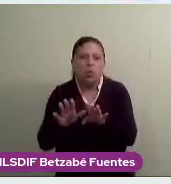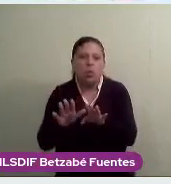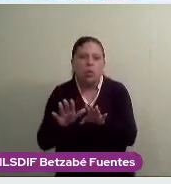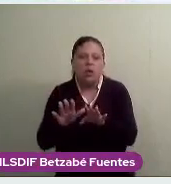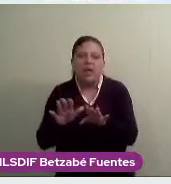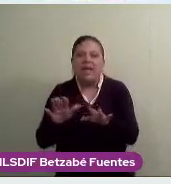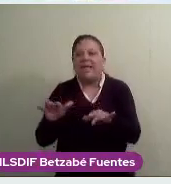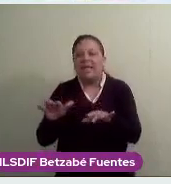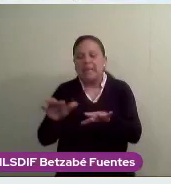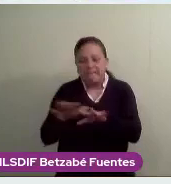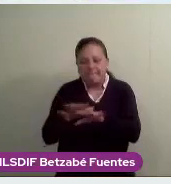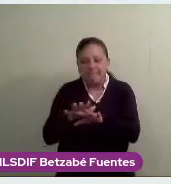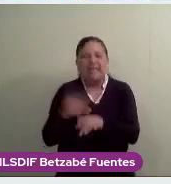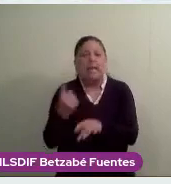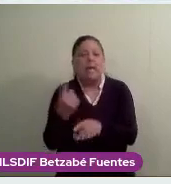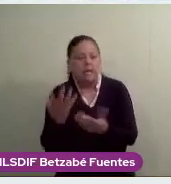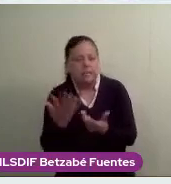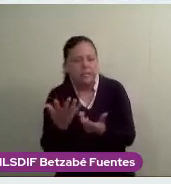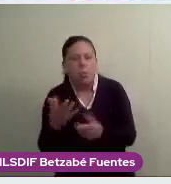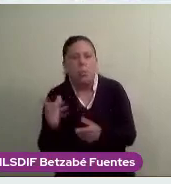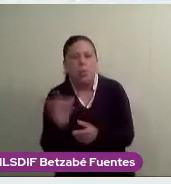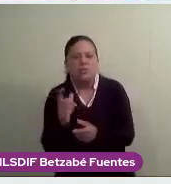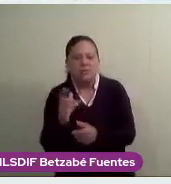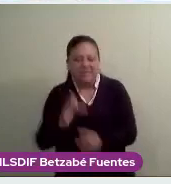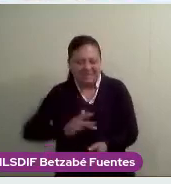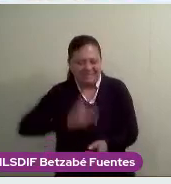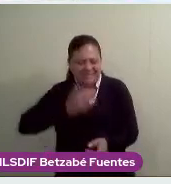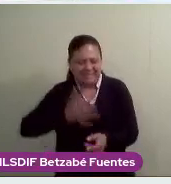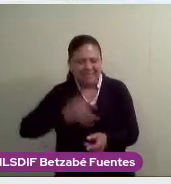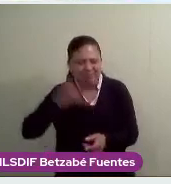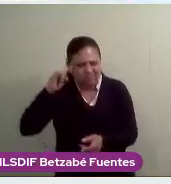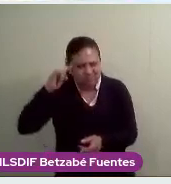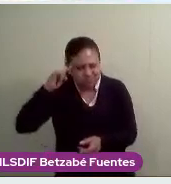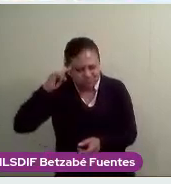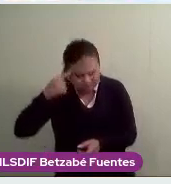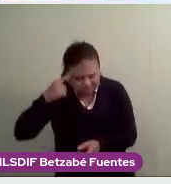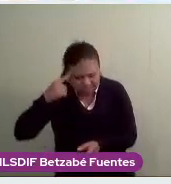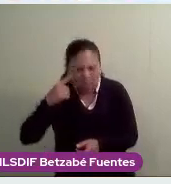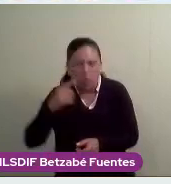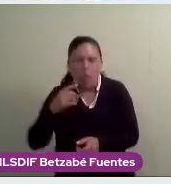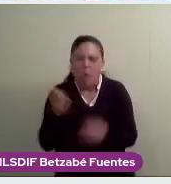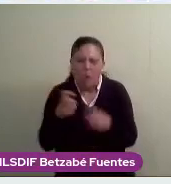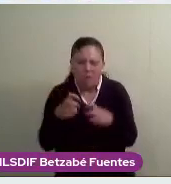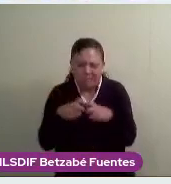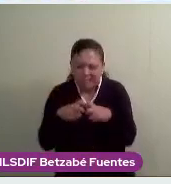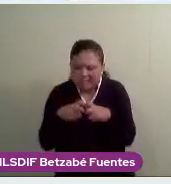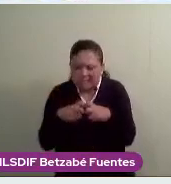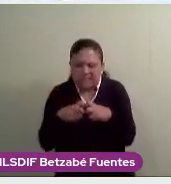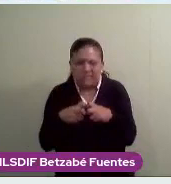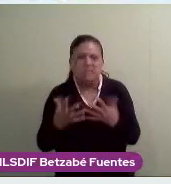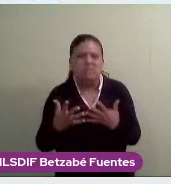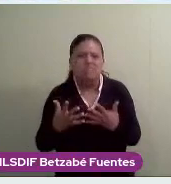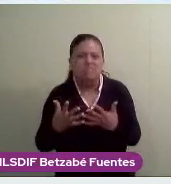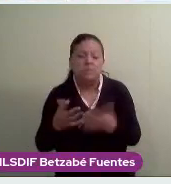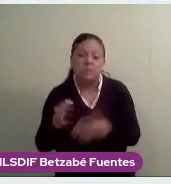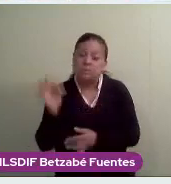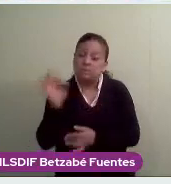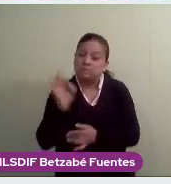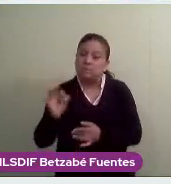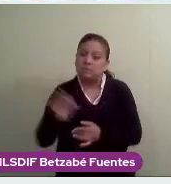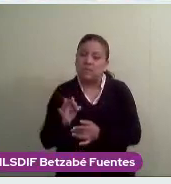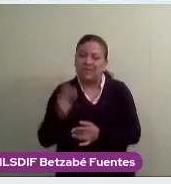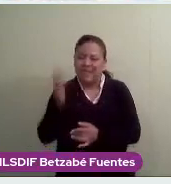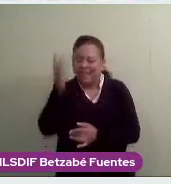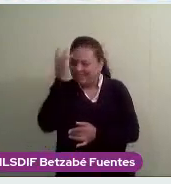cuando se sienten enojados, qué hacer cuando pueden sentirse ansiosos, ¿no? O a lo mejor si les está doliendo